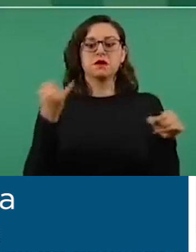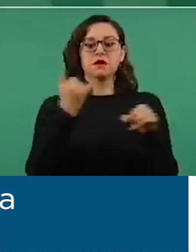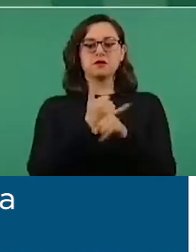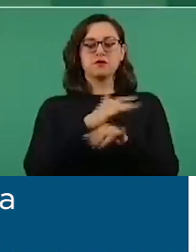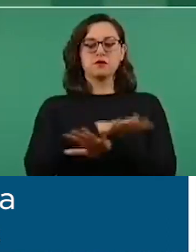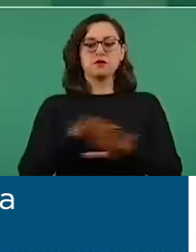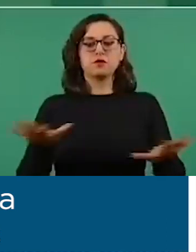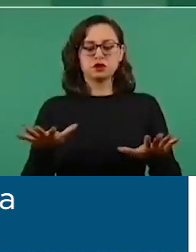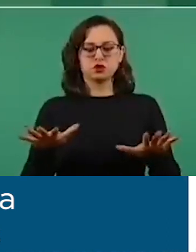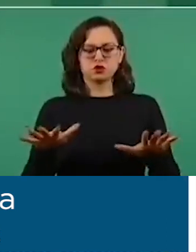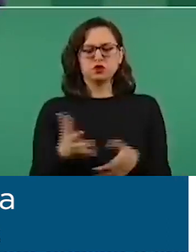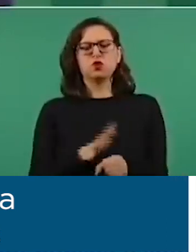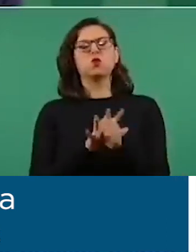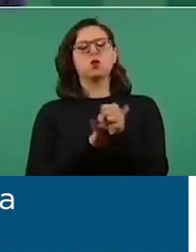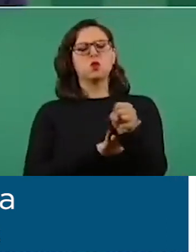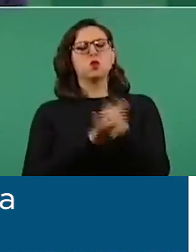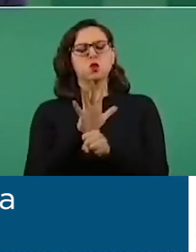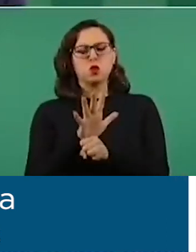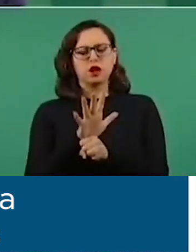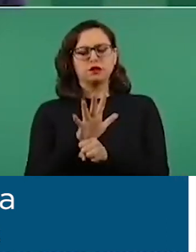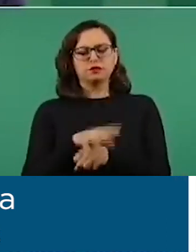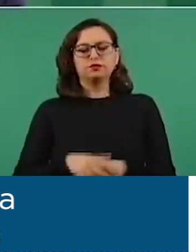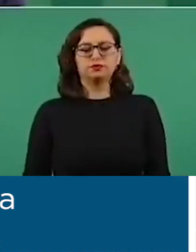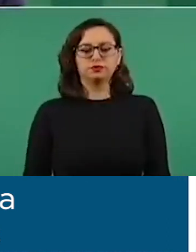un gesto de solidaridad que